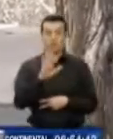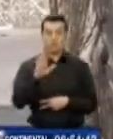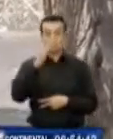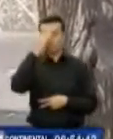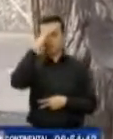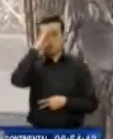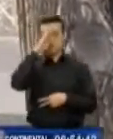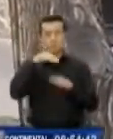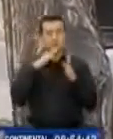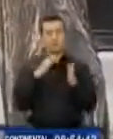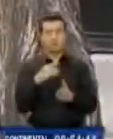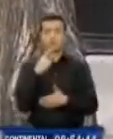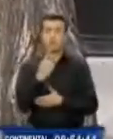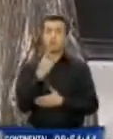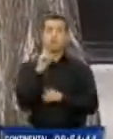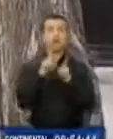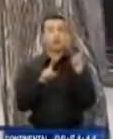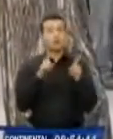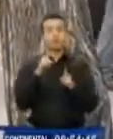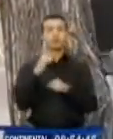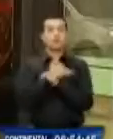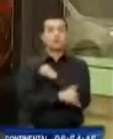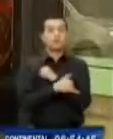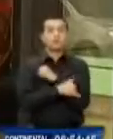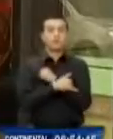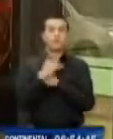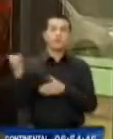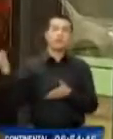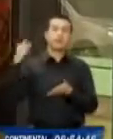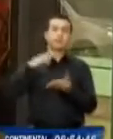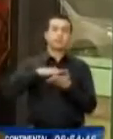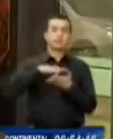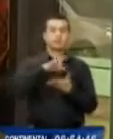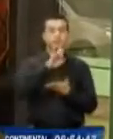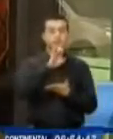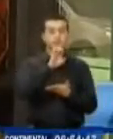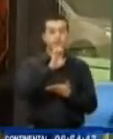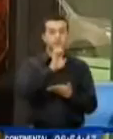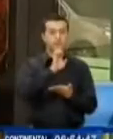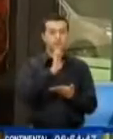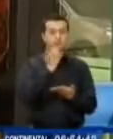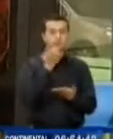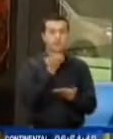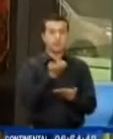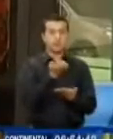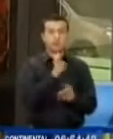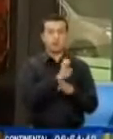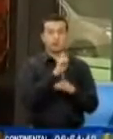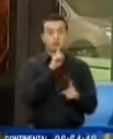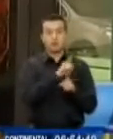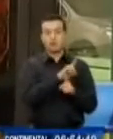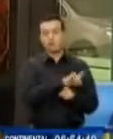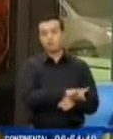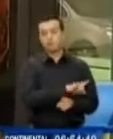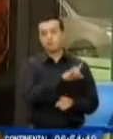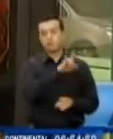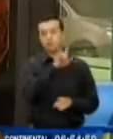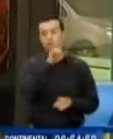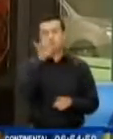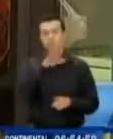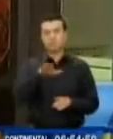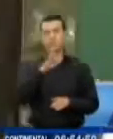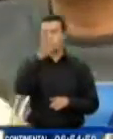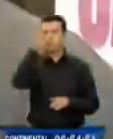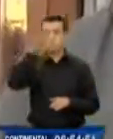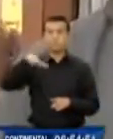sus coterráneos usan Ecuador como un país de paso. Lo que están usando es el país de trampolín para hacer sus cosas y después salir hablando 20 mierda por ir para allá